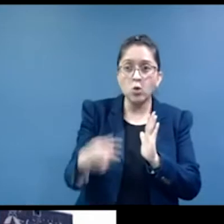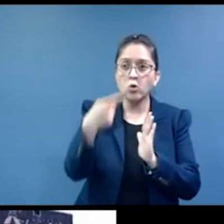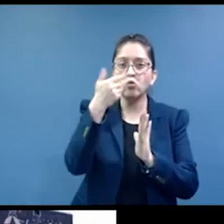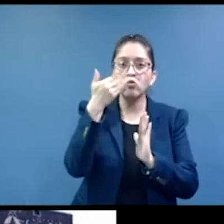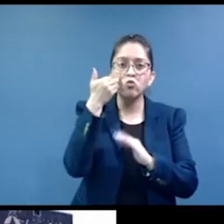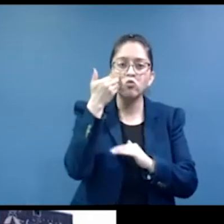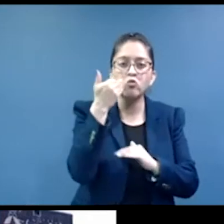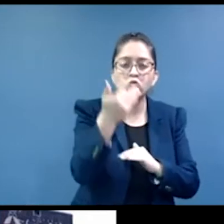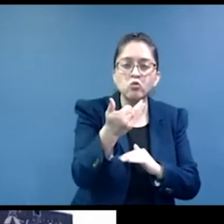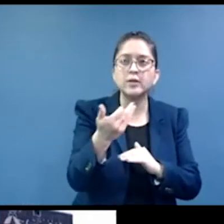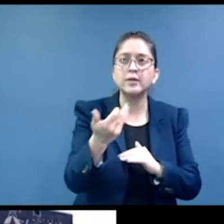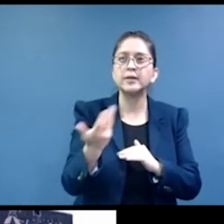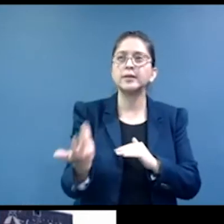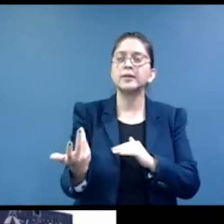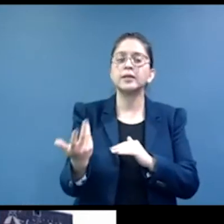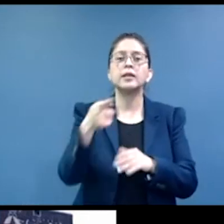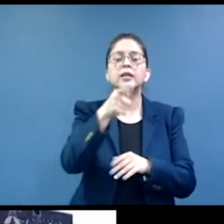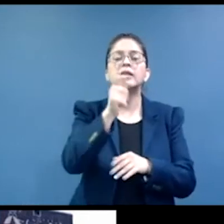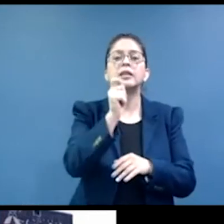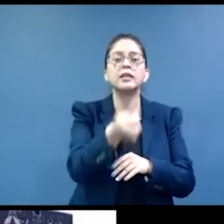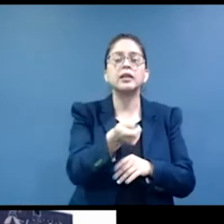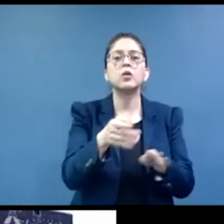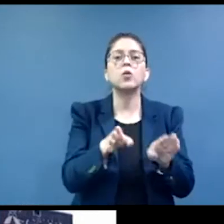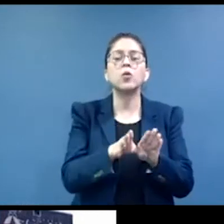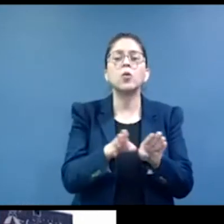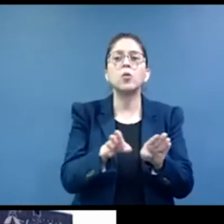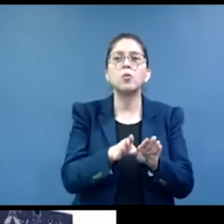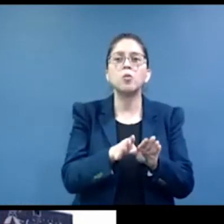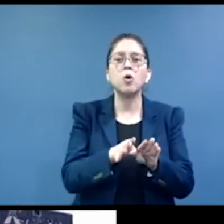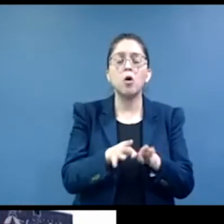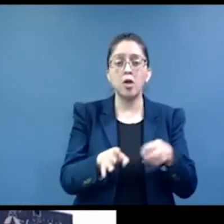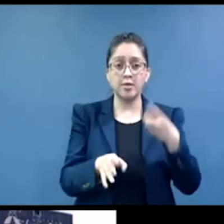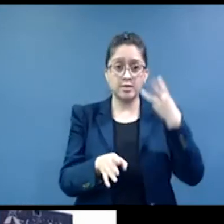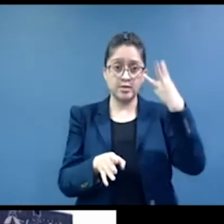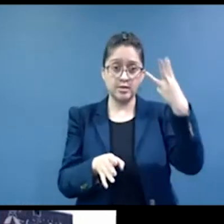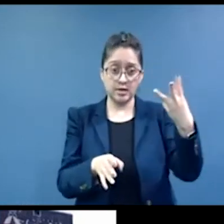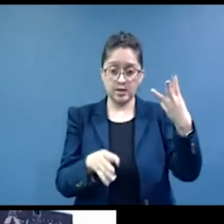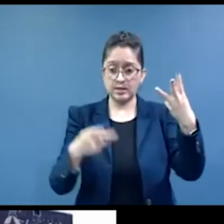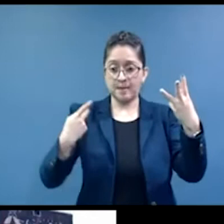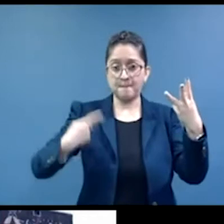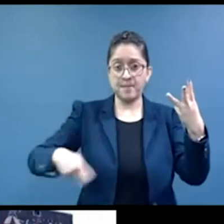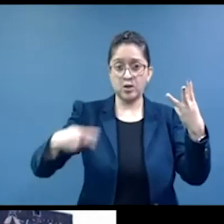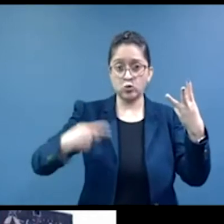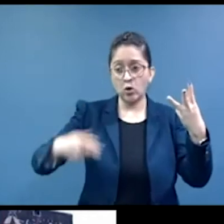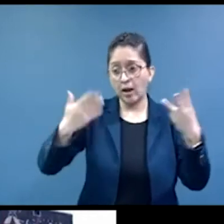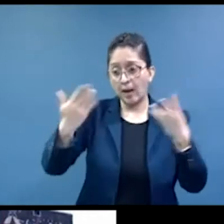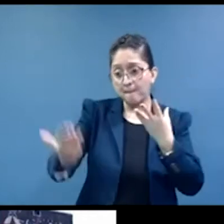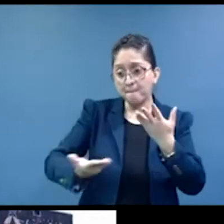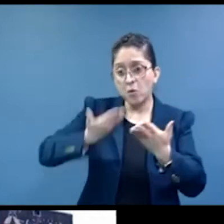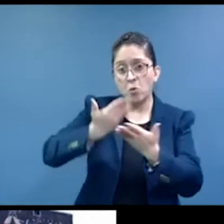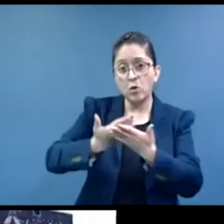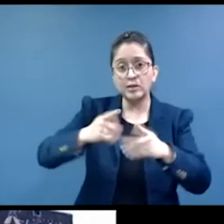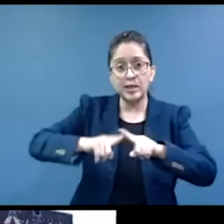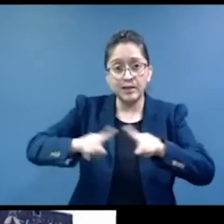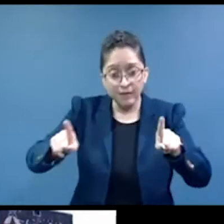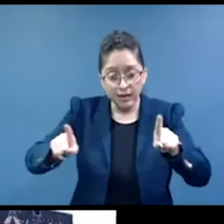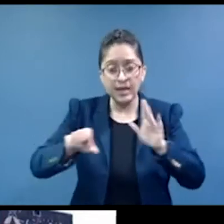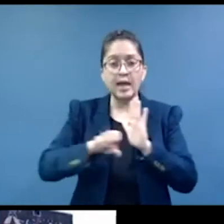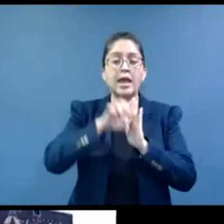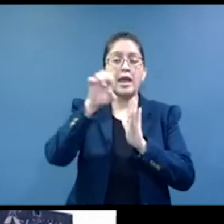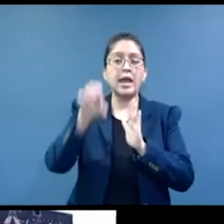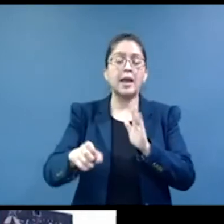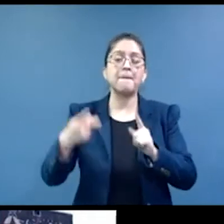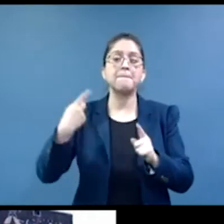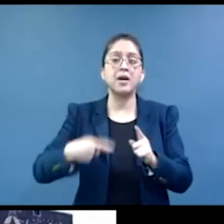un producto que surgió de tres diferentes personas, no de un donante de un óvulo y un donante de